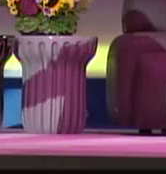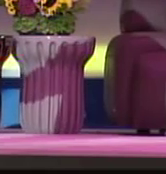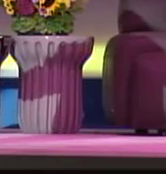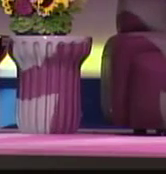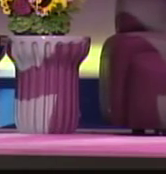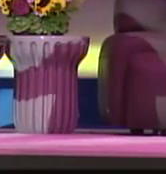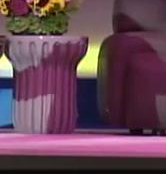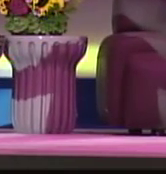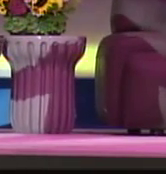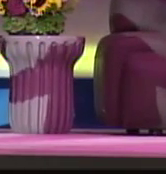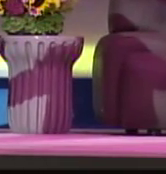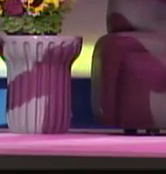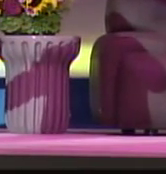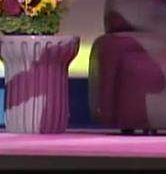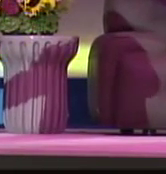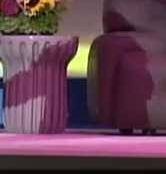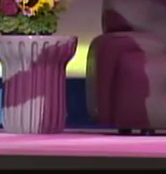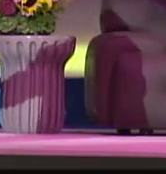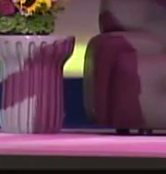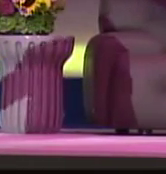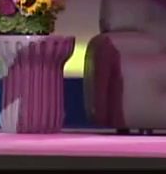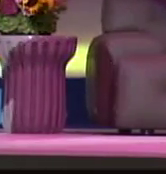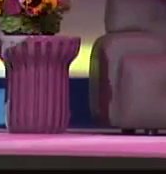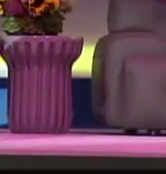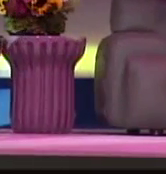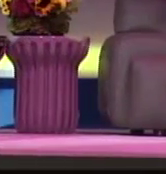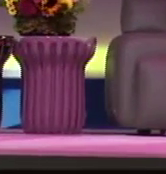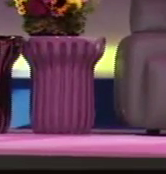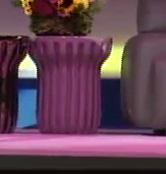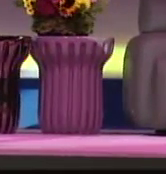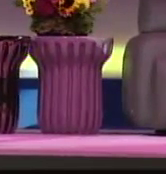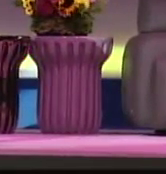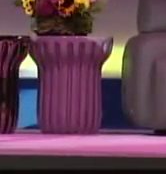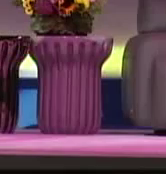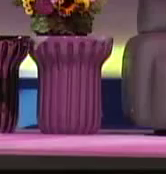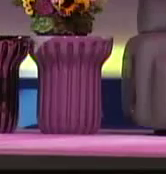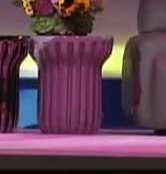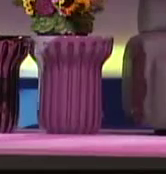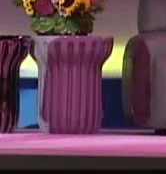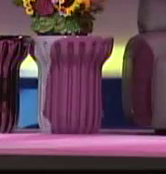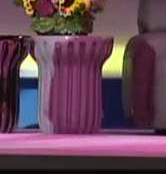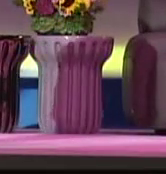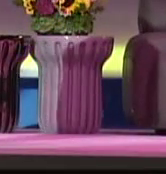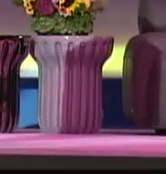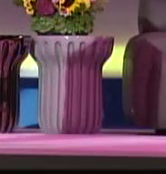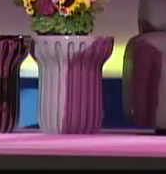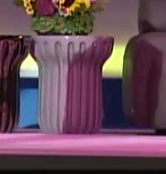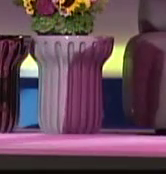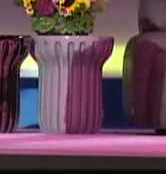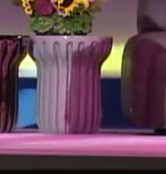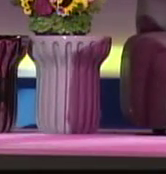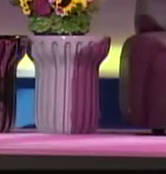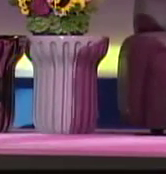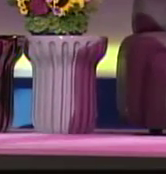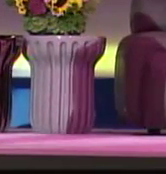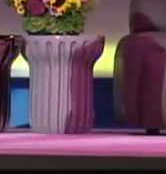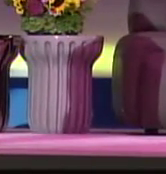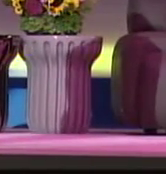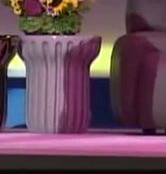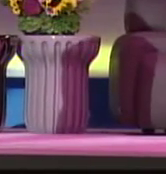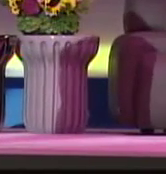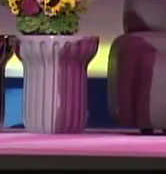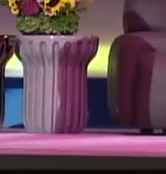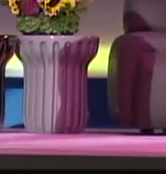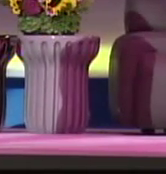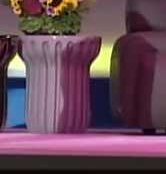A gusto y marriage, tener todos estos hijos y atender a husband, la it was familia y al marido, not enough. pues no bastaba en So la this vida. war began Entonces, me on the